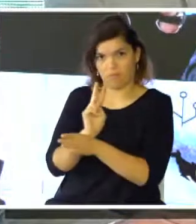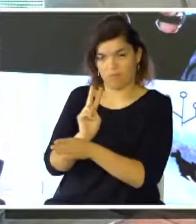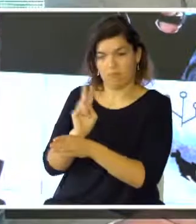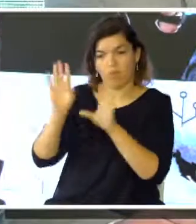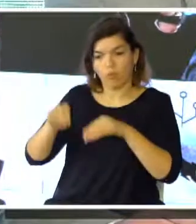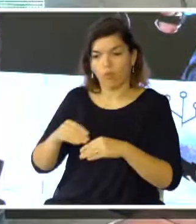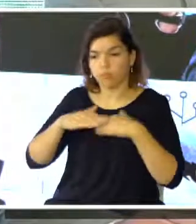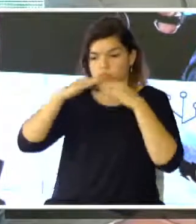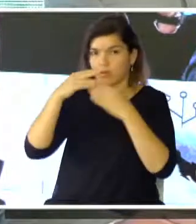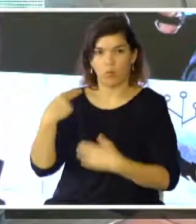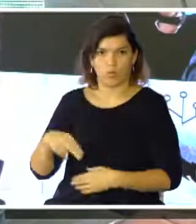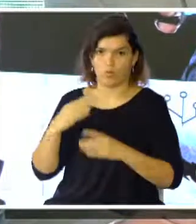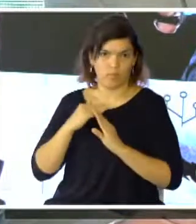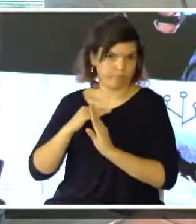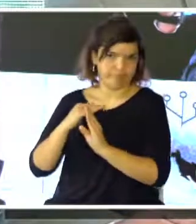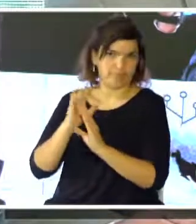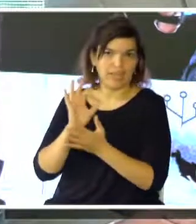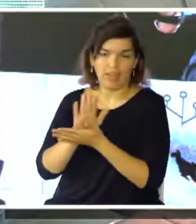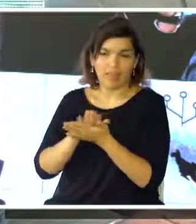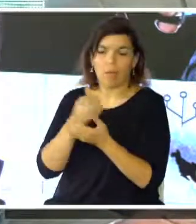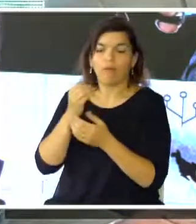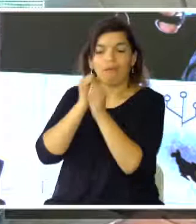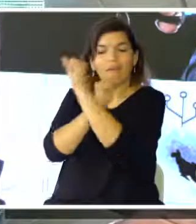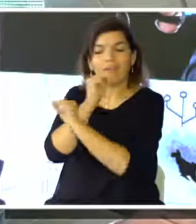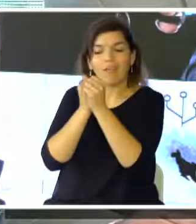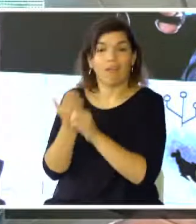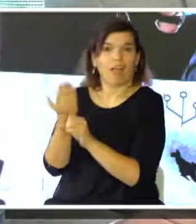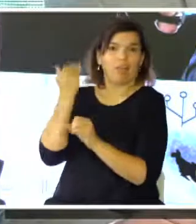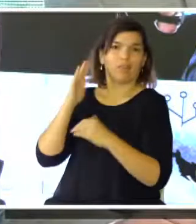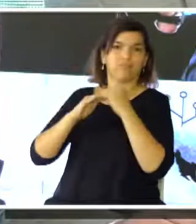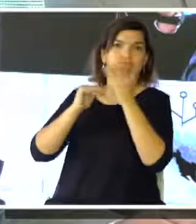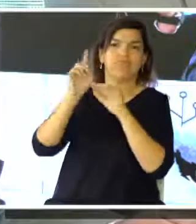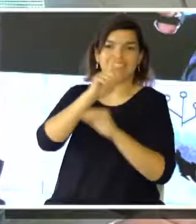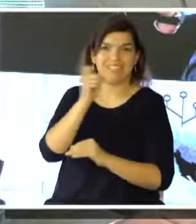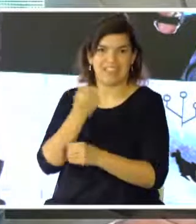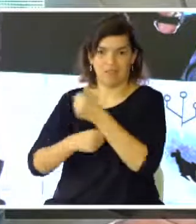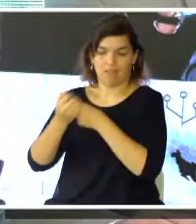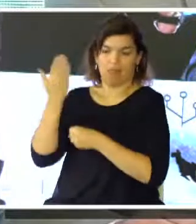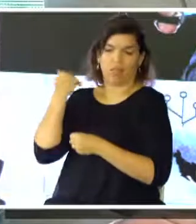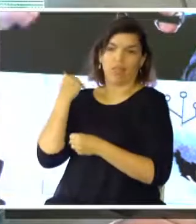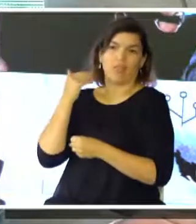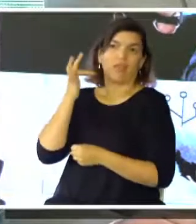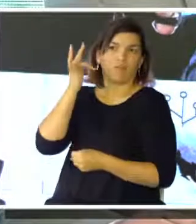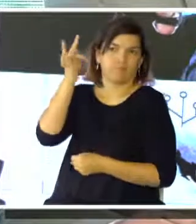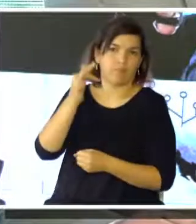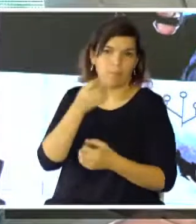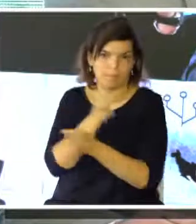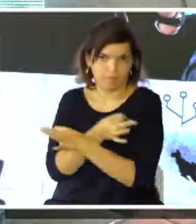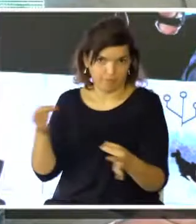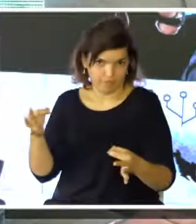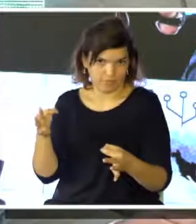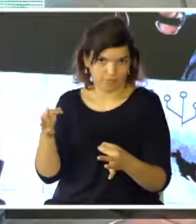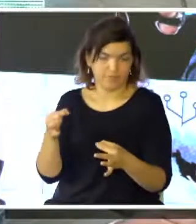que no se inunde porque están hecho por ingenieros de hace 100 años que lo prepararon para que funcione perfecto al sistema